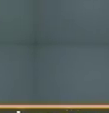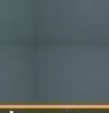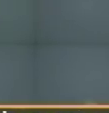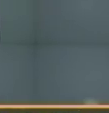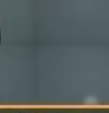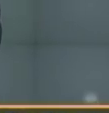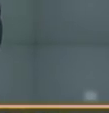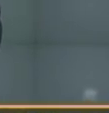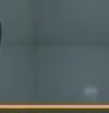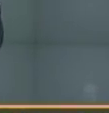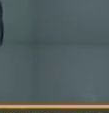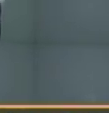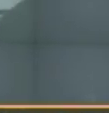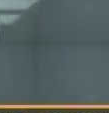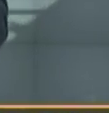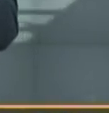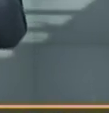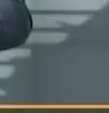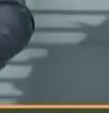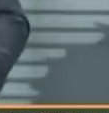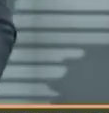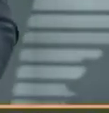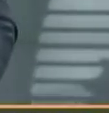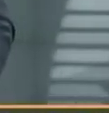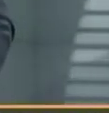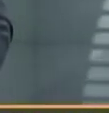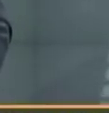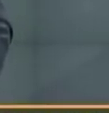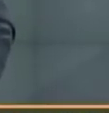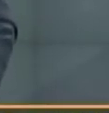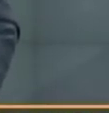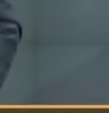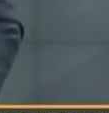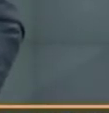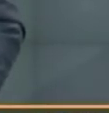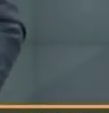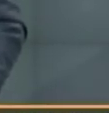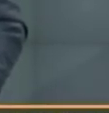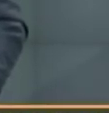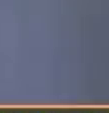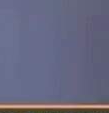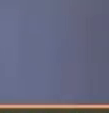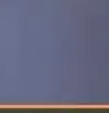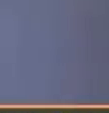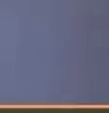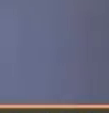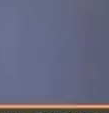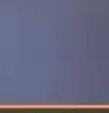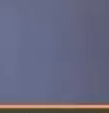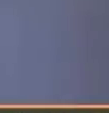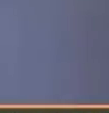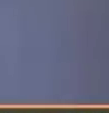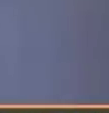ofrecer información de último minuto. En el lugar, nuestro compañero Carlos Rebete con los detalles. Carlos, te escuchamos.